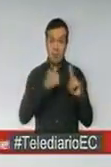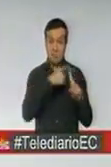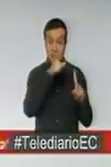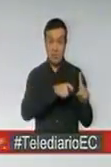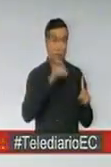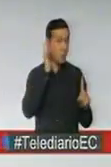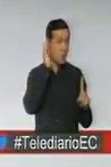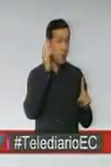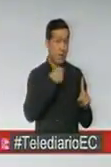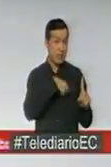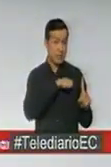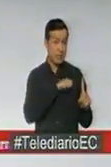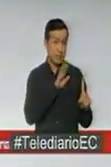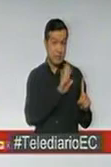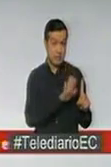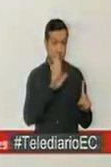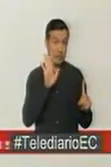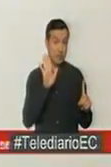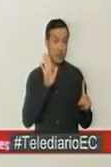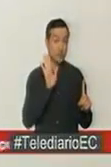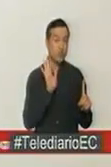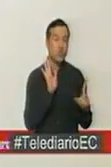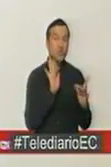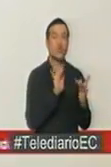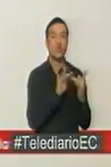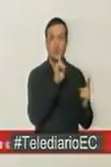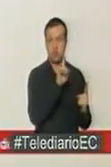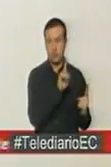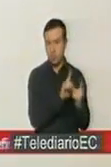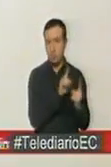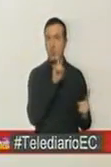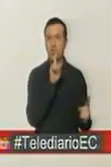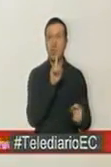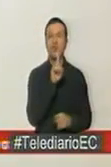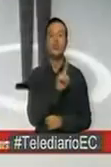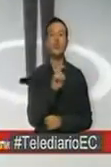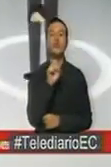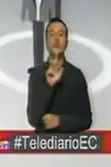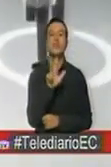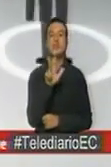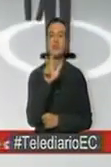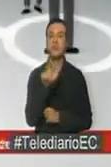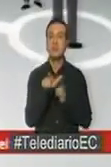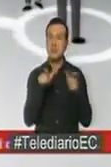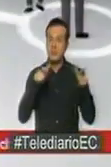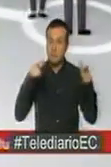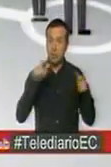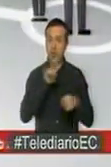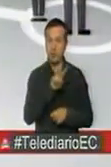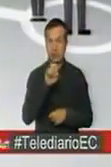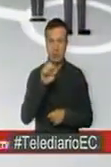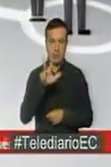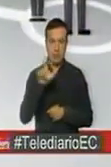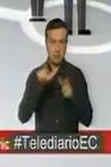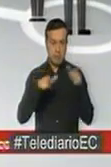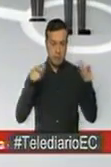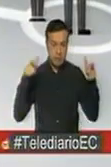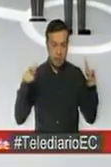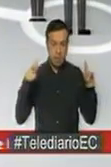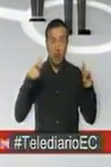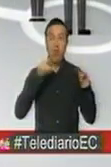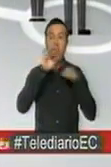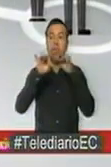caso. El cerco epidemiológico abarca a 203 personas. Para evitar la propagación del virus y que no